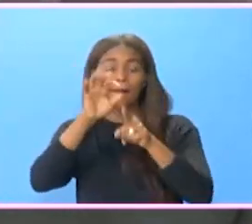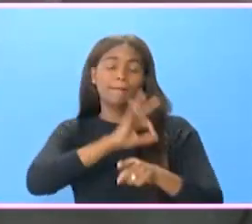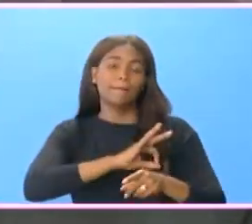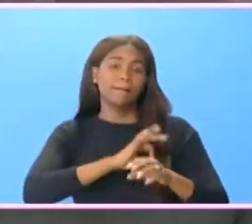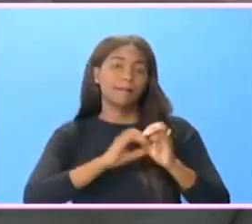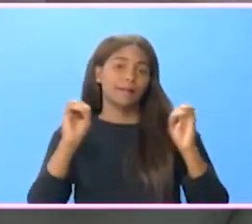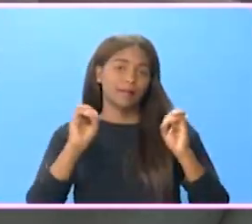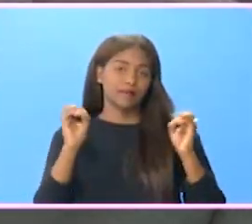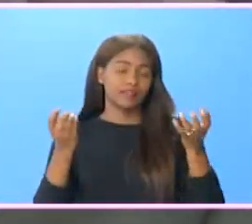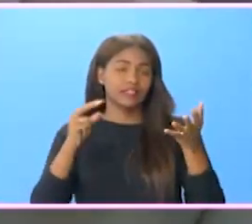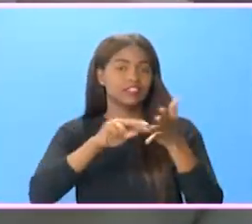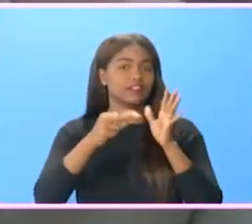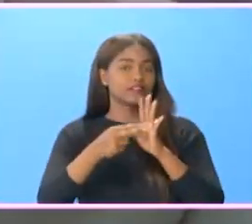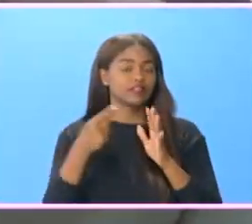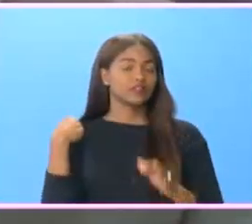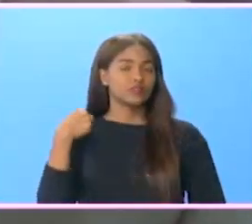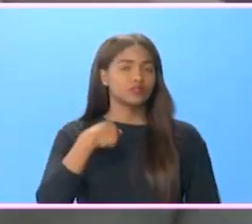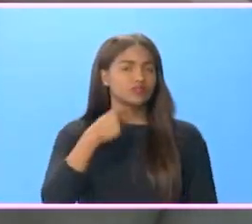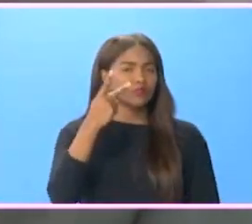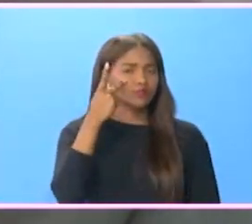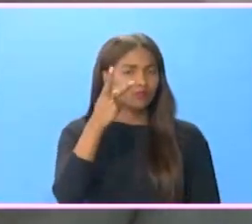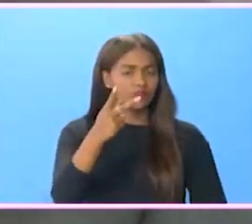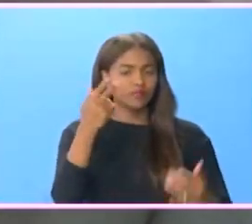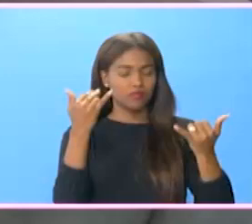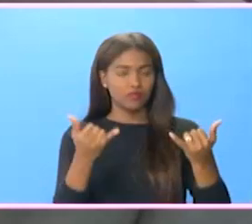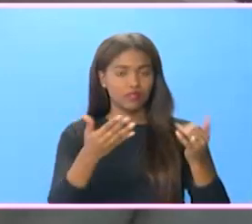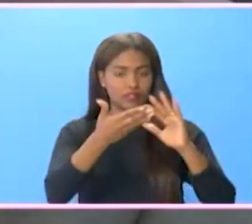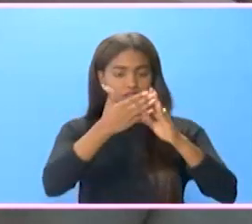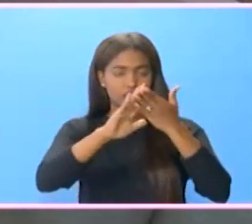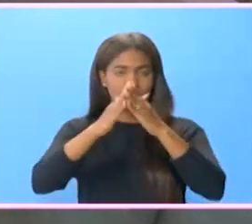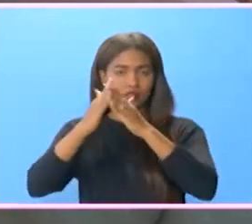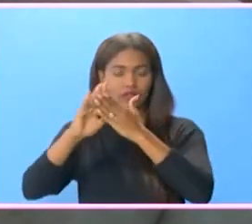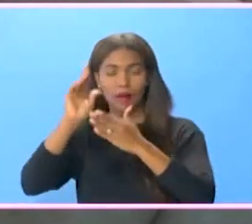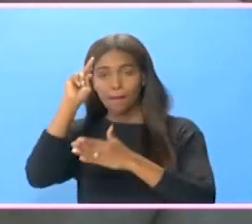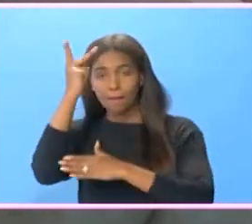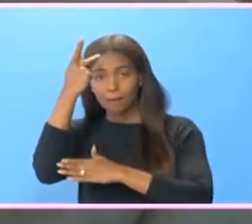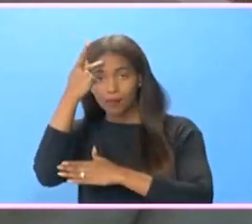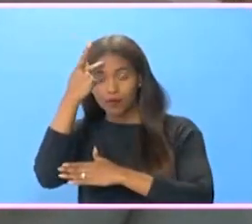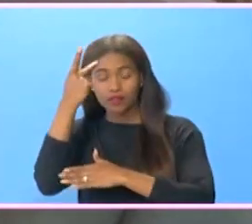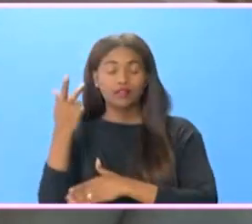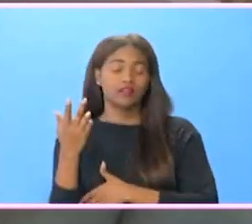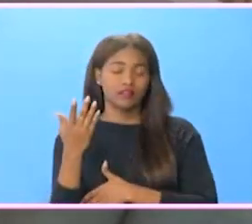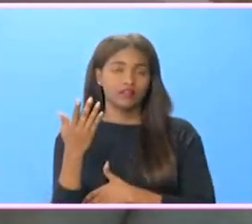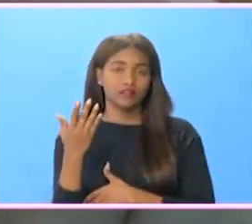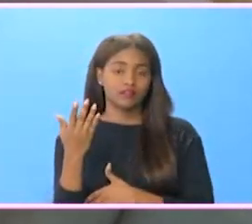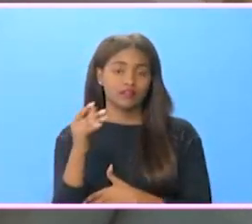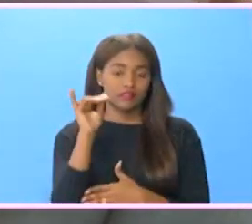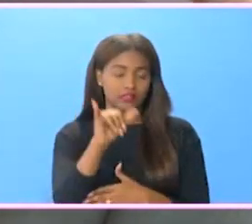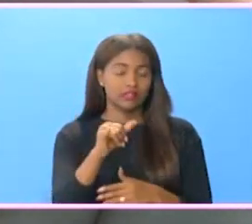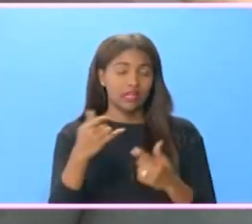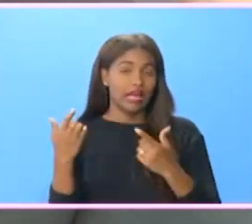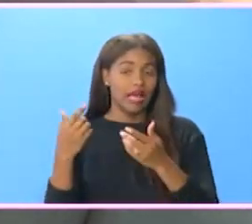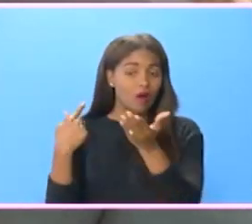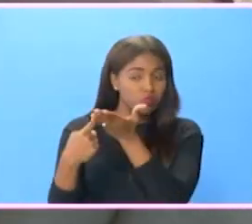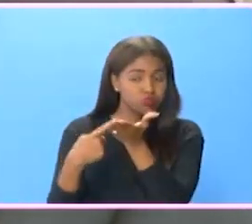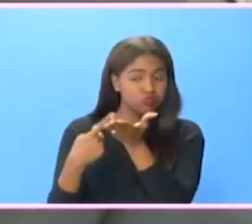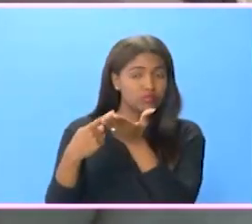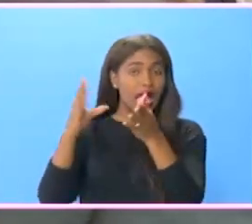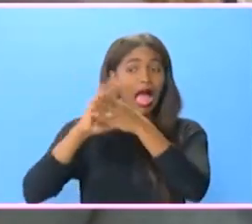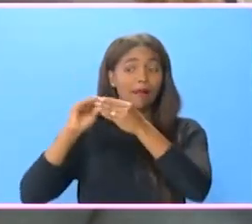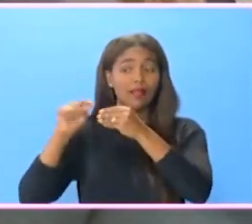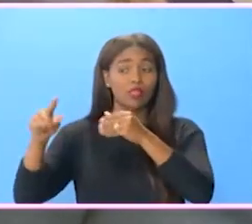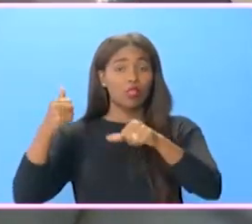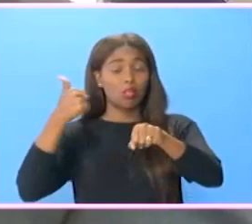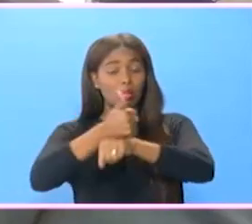Entonces lo que estamos viendo es que sectores de la política le han introducido al debate una serie de